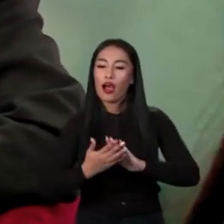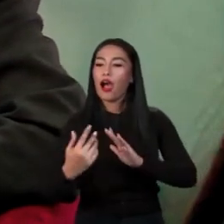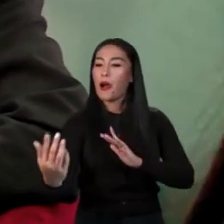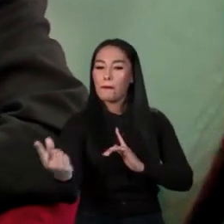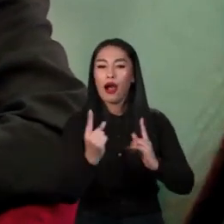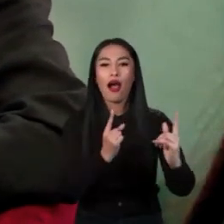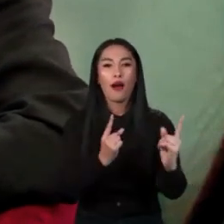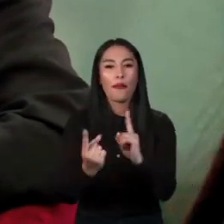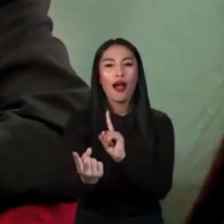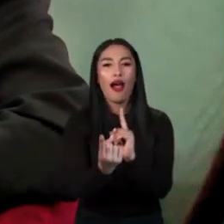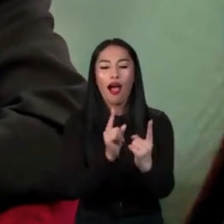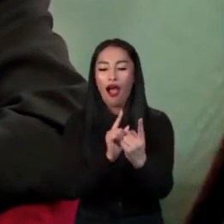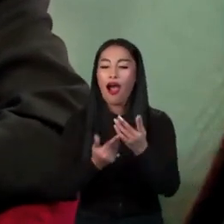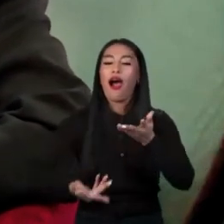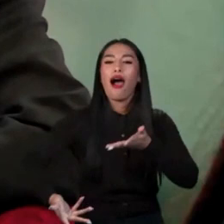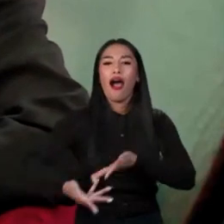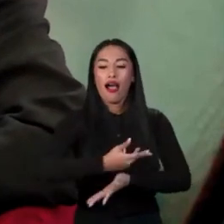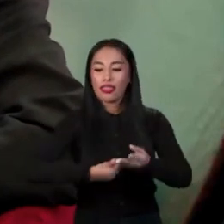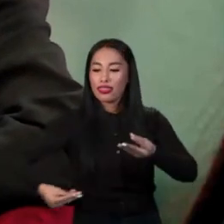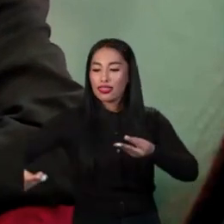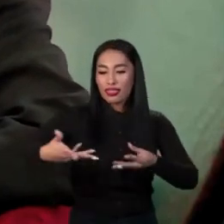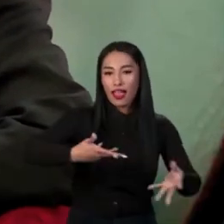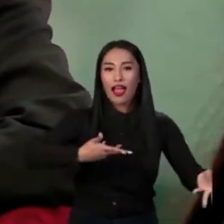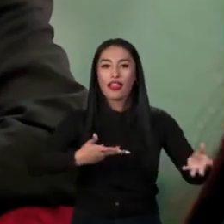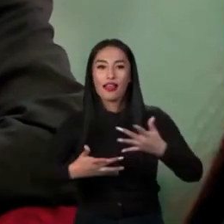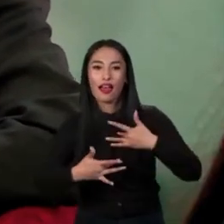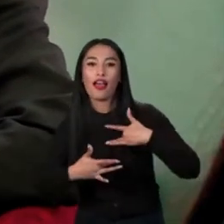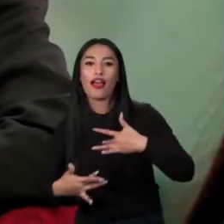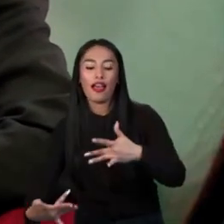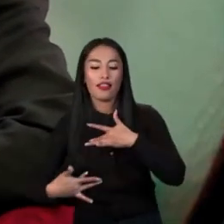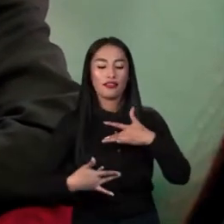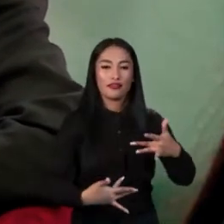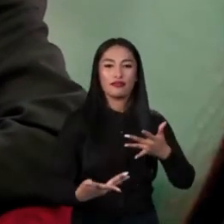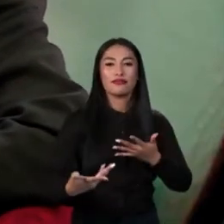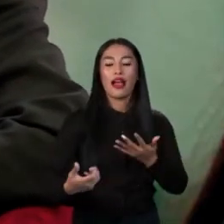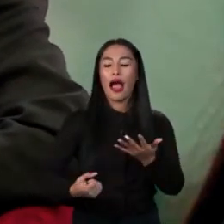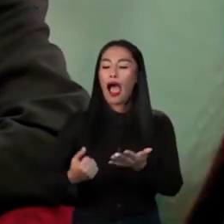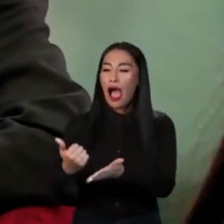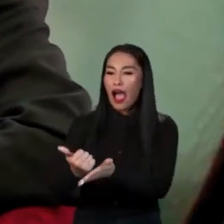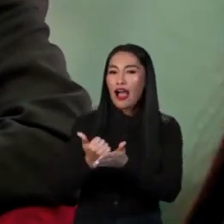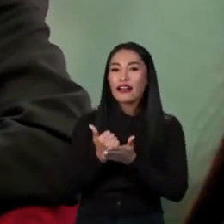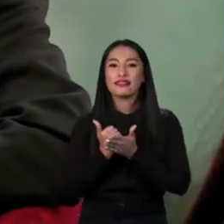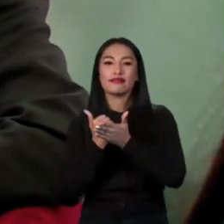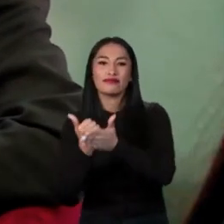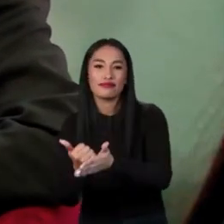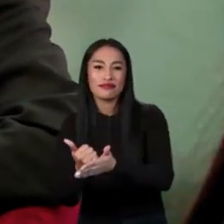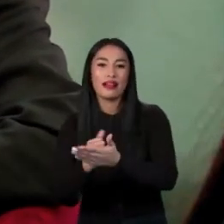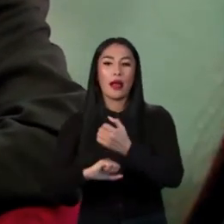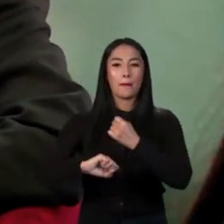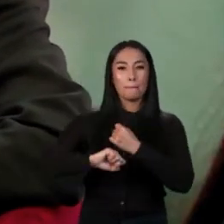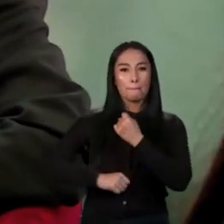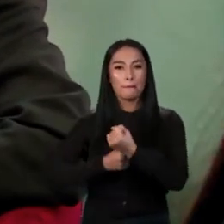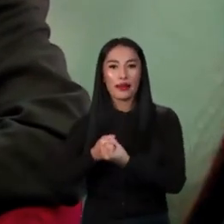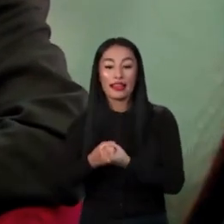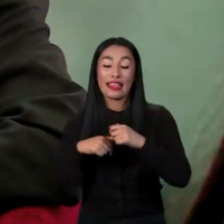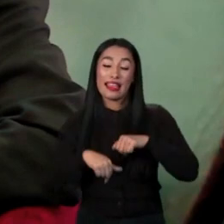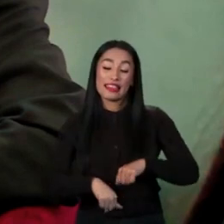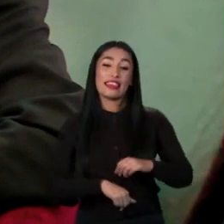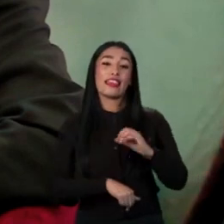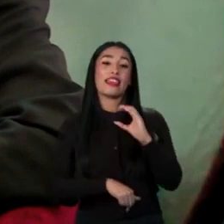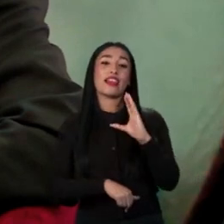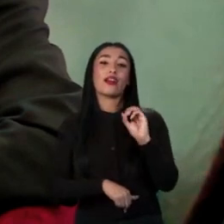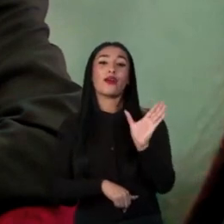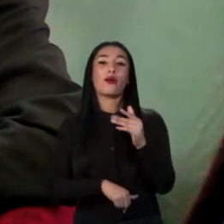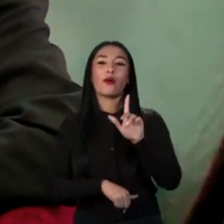un maravilloso laboratorio de diálogo social, Colab es un maravilloso laboratorio para compartir